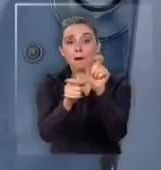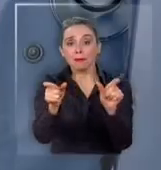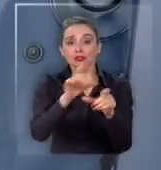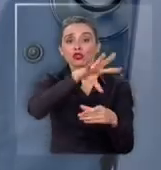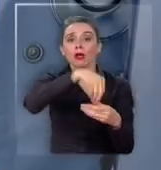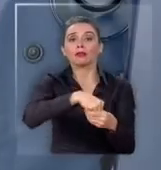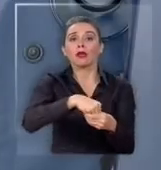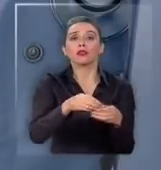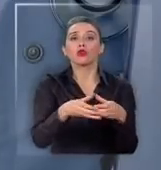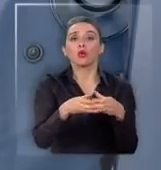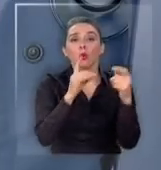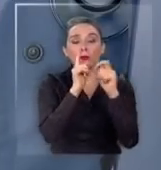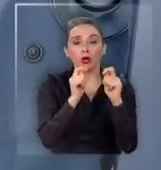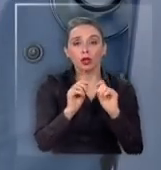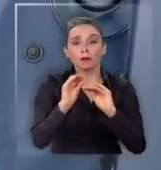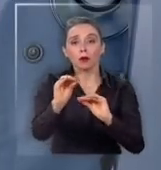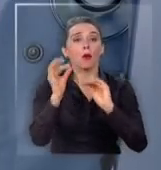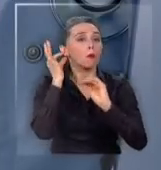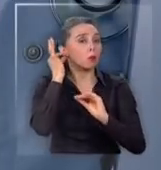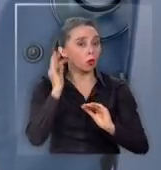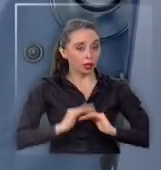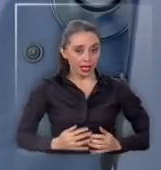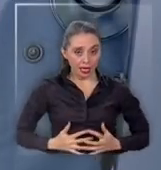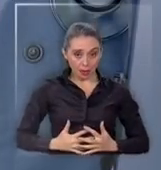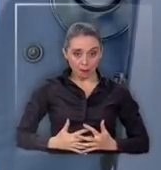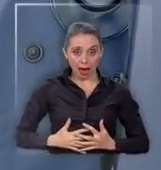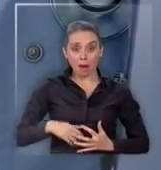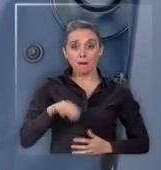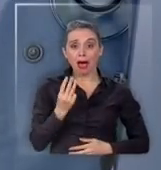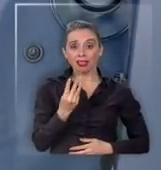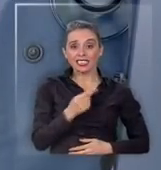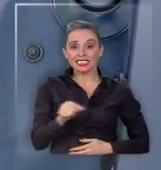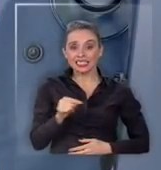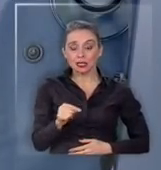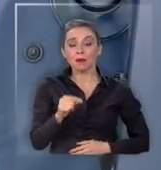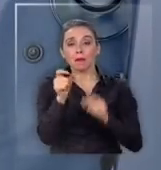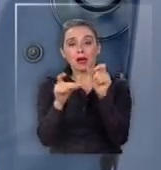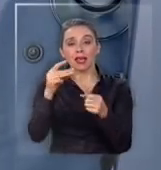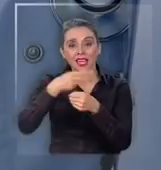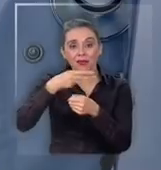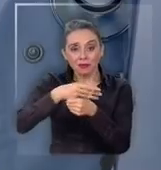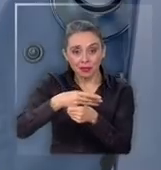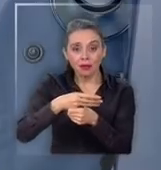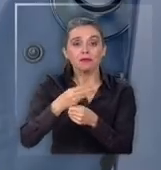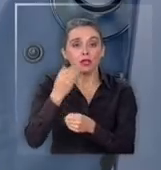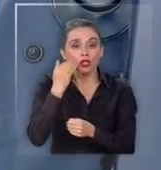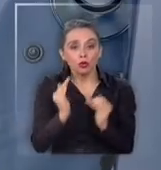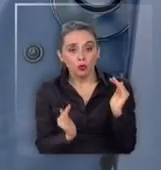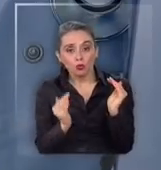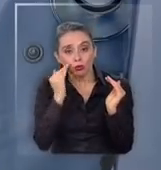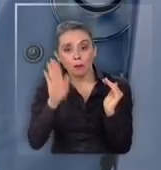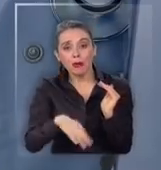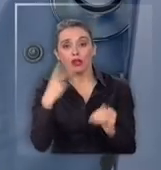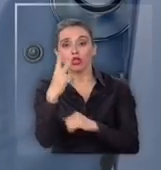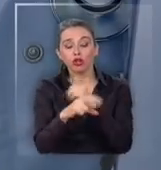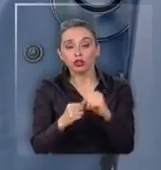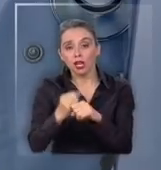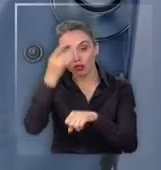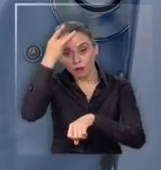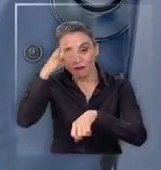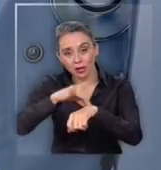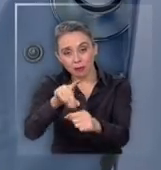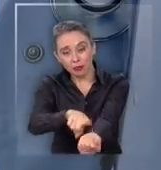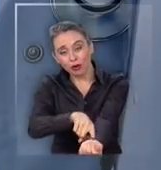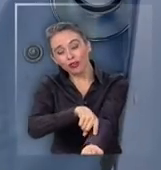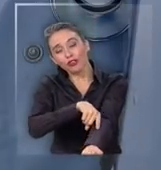de riesgo. El llamado es para embarazadas sobre 13 semanas, adultos mayores, niños menores de 2 años y enfermos crónicos.